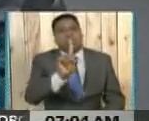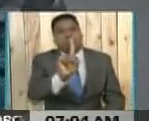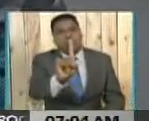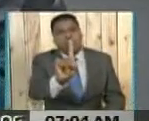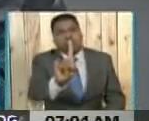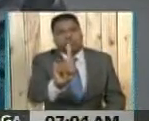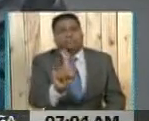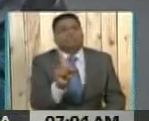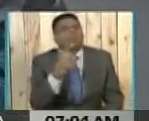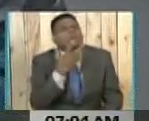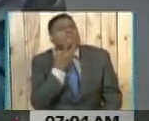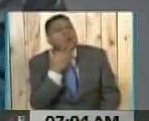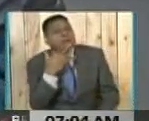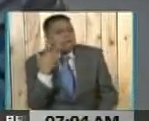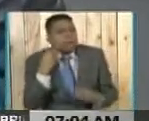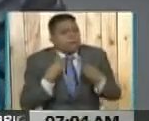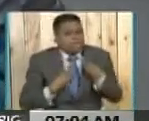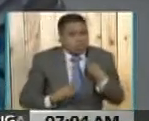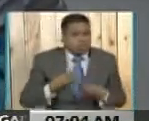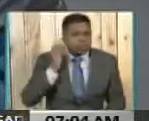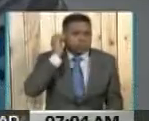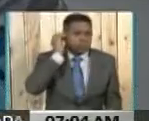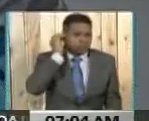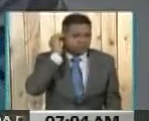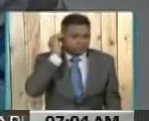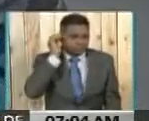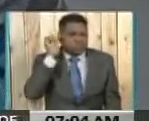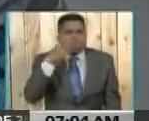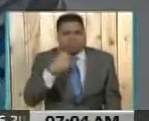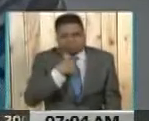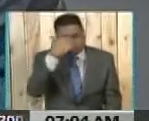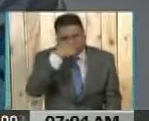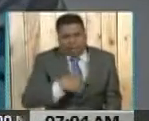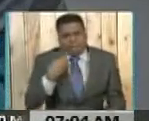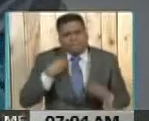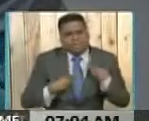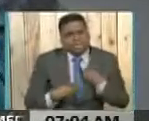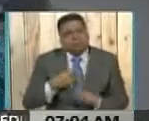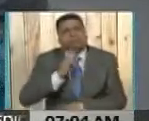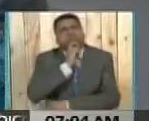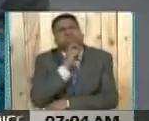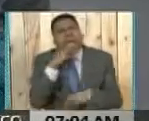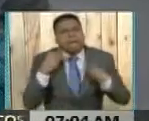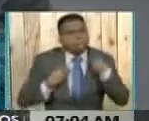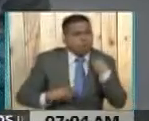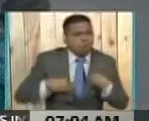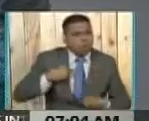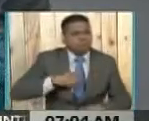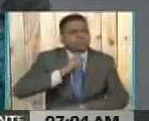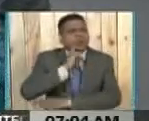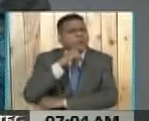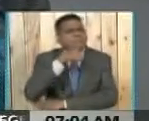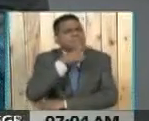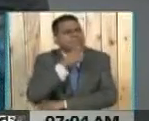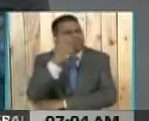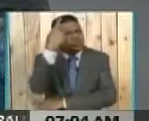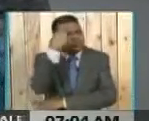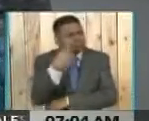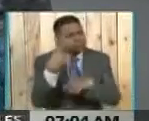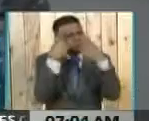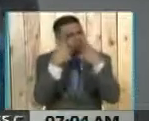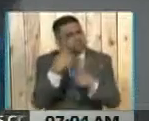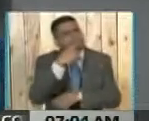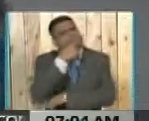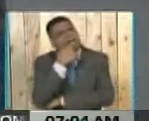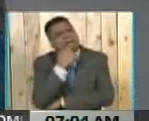uno se preocupa, uno se pregunta con preocupación hasta qué punto todo eso está consolidado